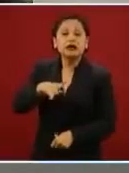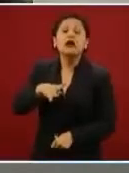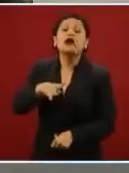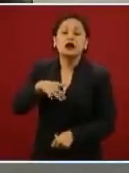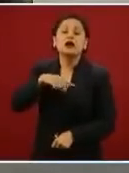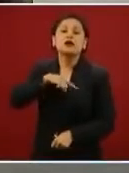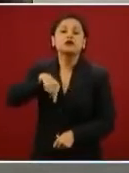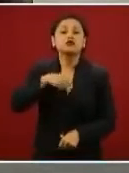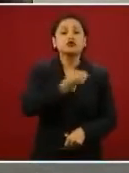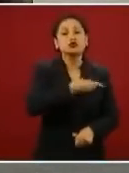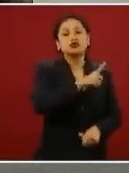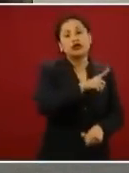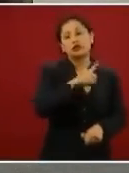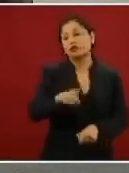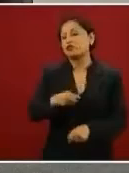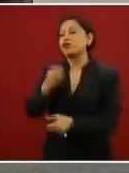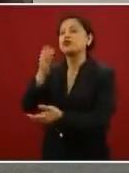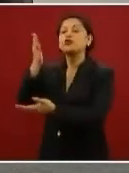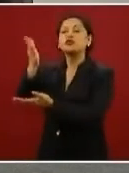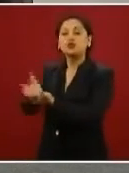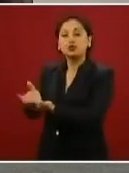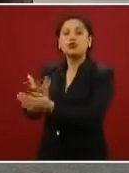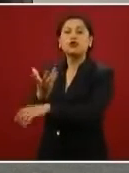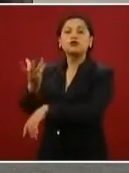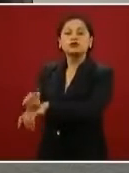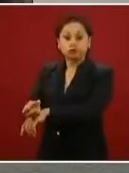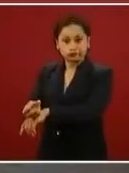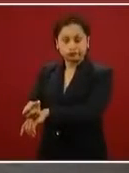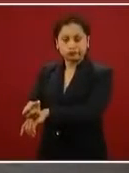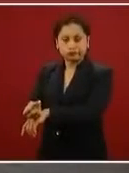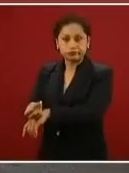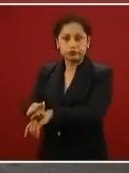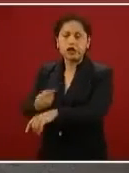Tenemos información que no existe esa posibilidad.